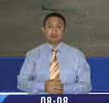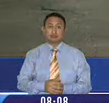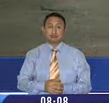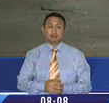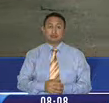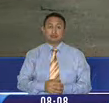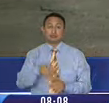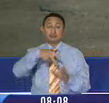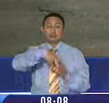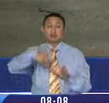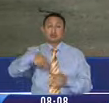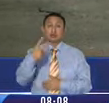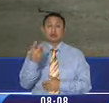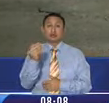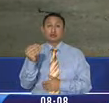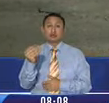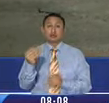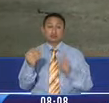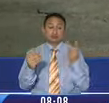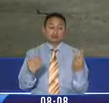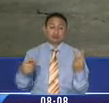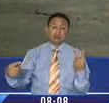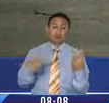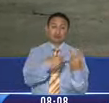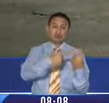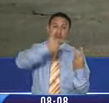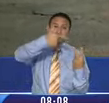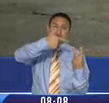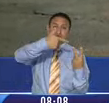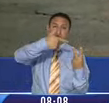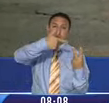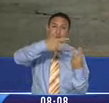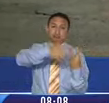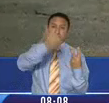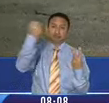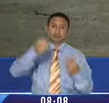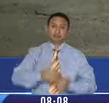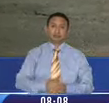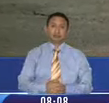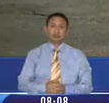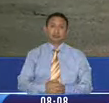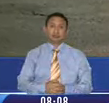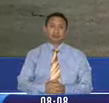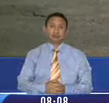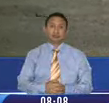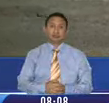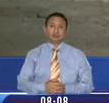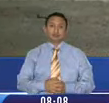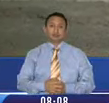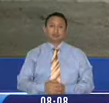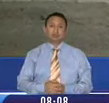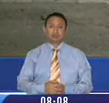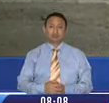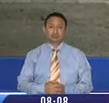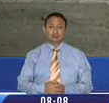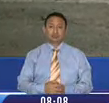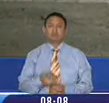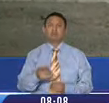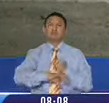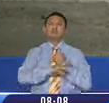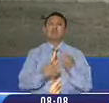Y ahí se bajan 2 chicos y le asaltan a una mujer y un joven. Eso es lo que realmente pasó. ¿Qué